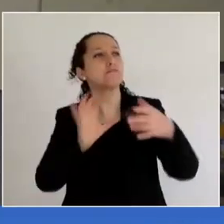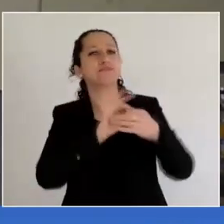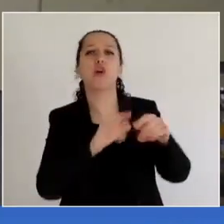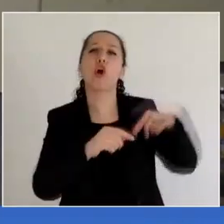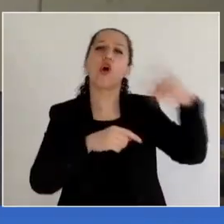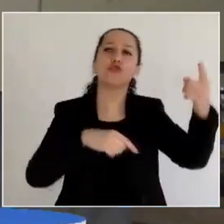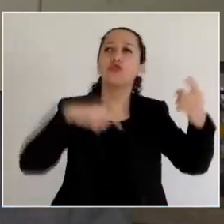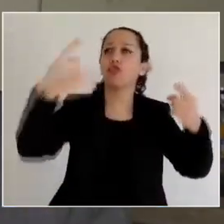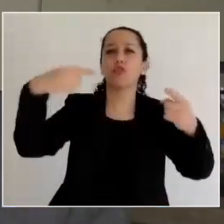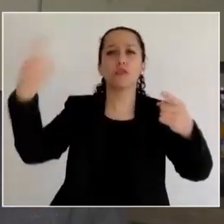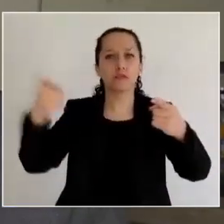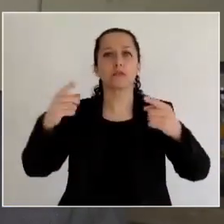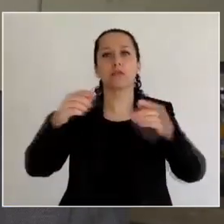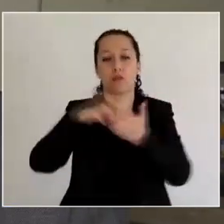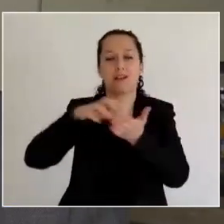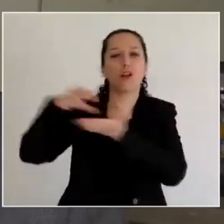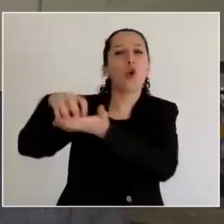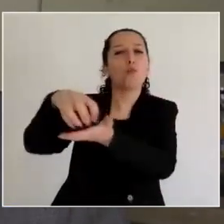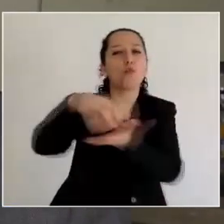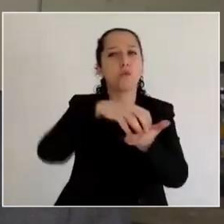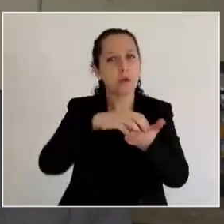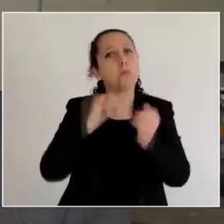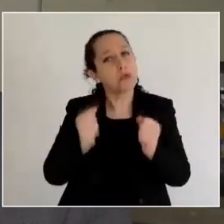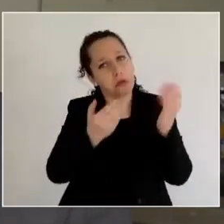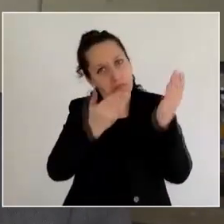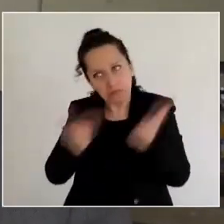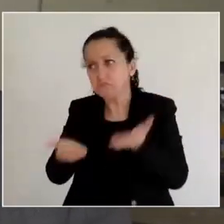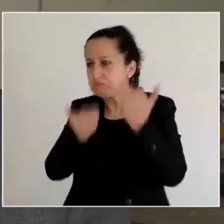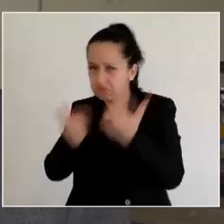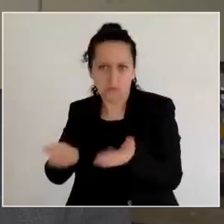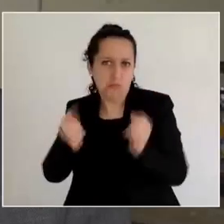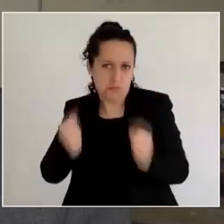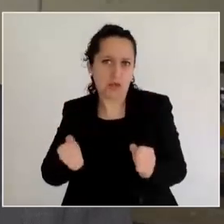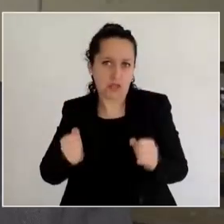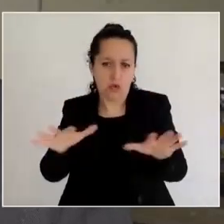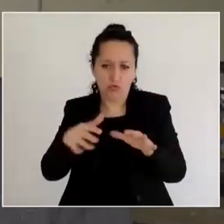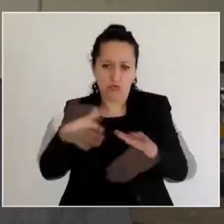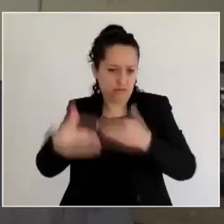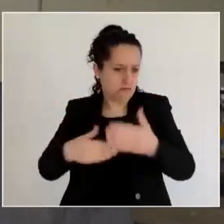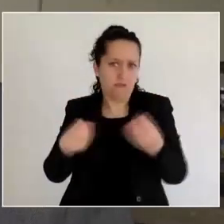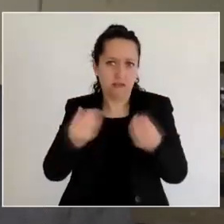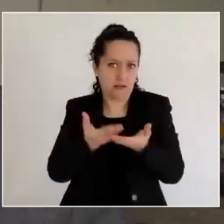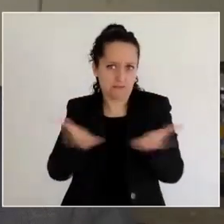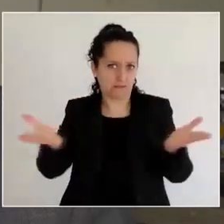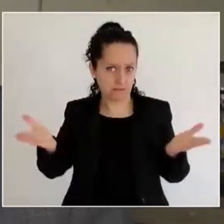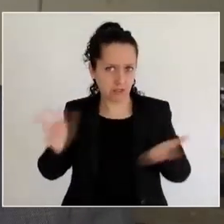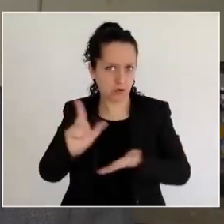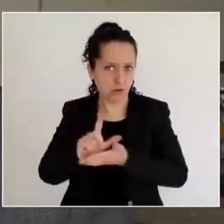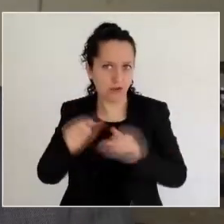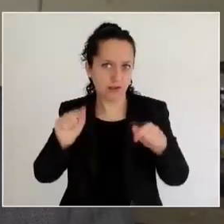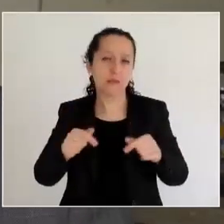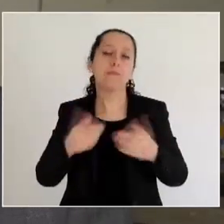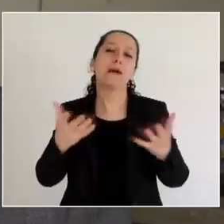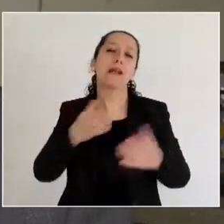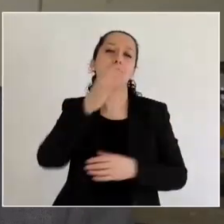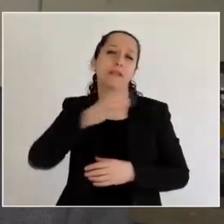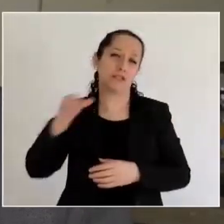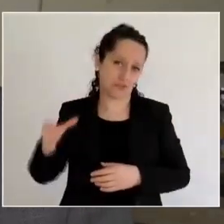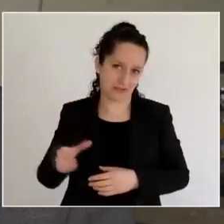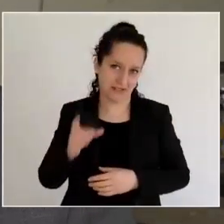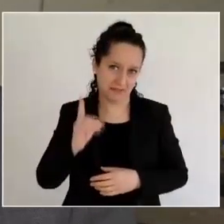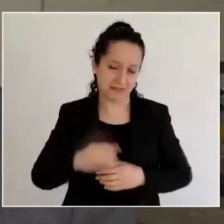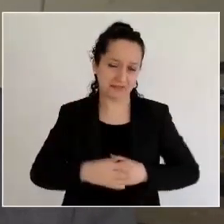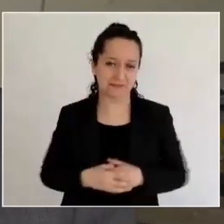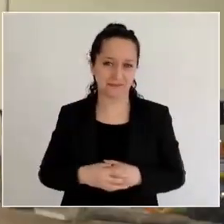otras organizaciones del resto de la intercomuna, que también favorece un buen desempeño, un buen uso de lo que es este espacio para las personas